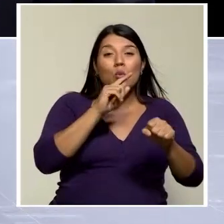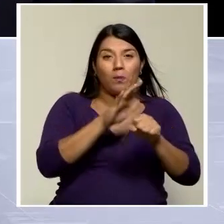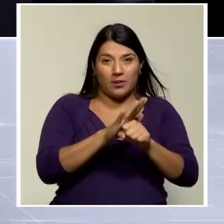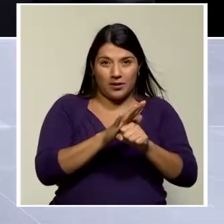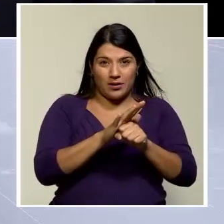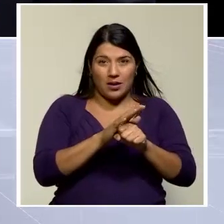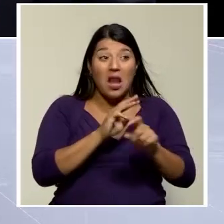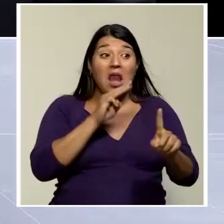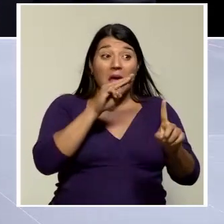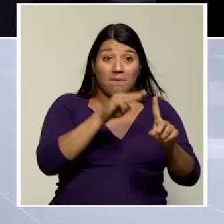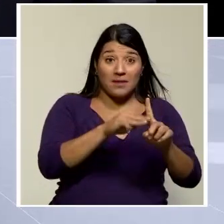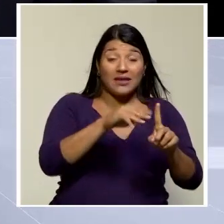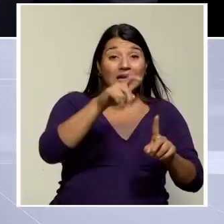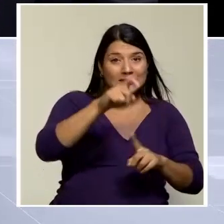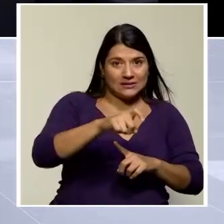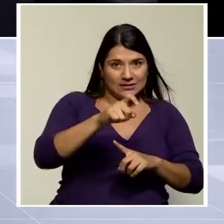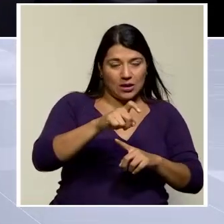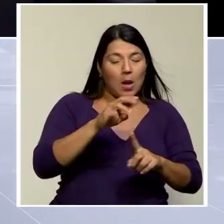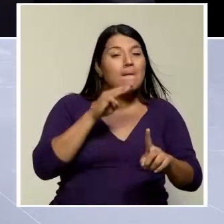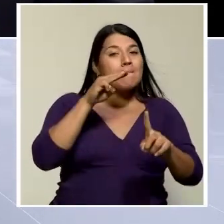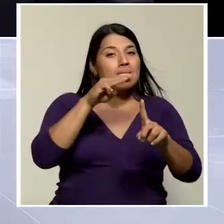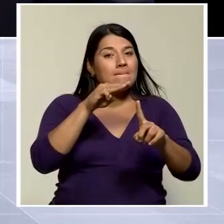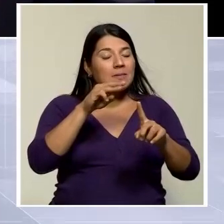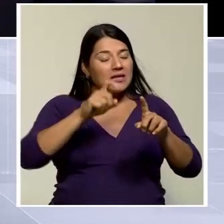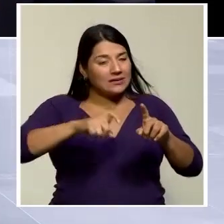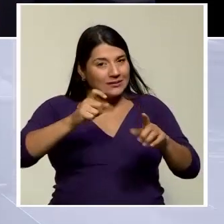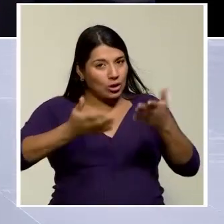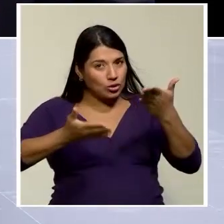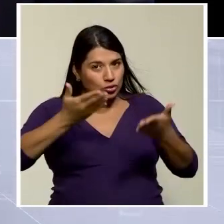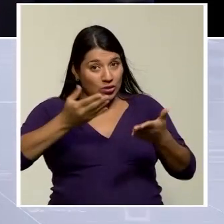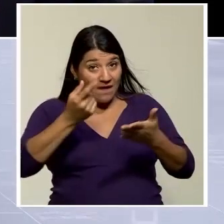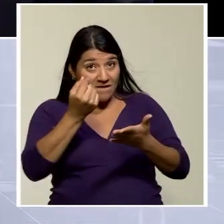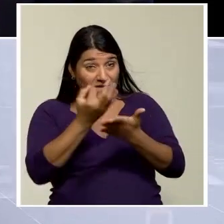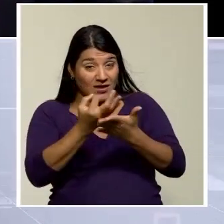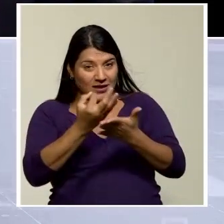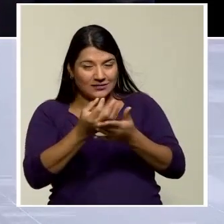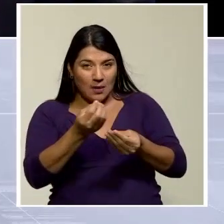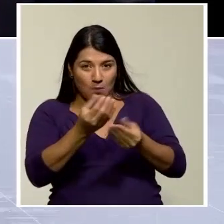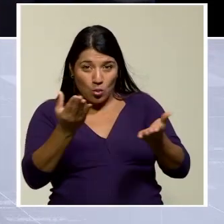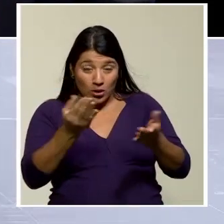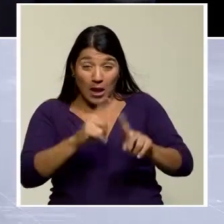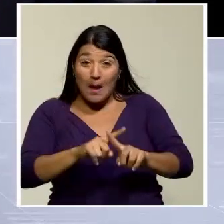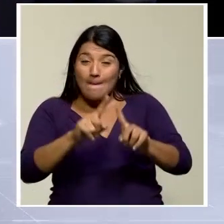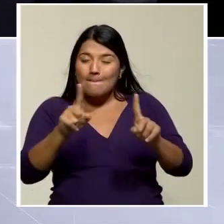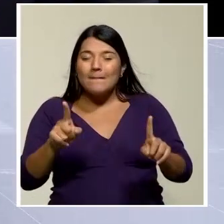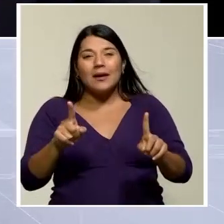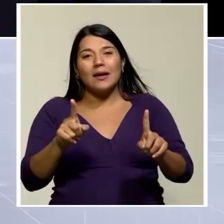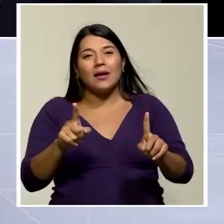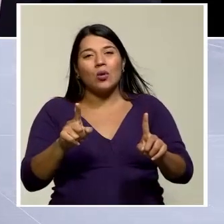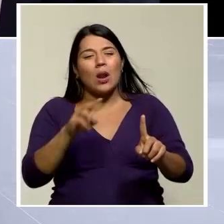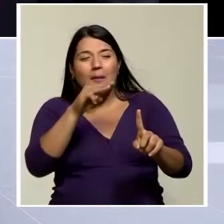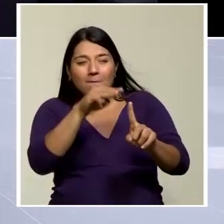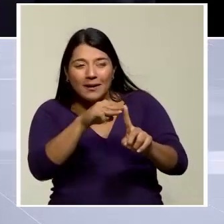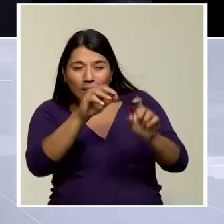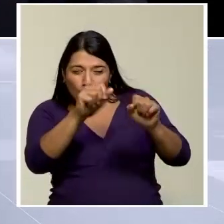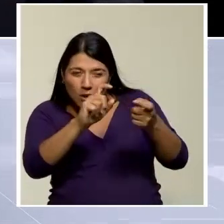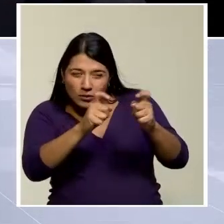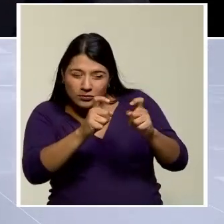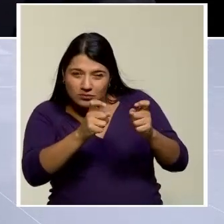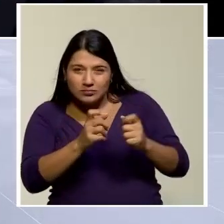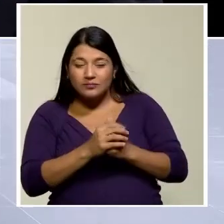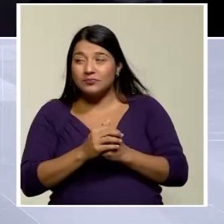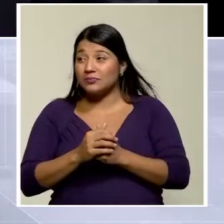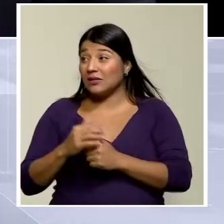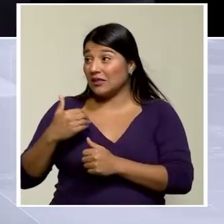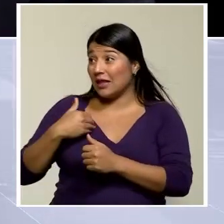metas son necesarias, es necesario equilibrar las finanzas públicas, pero las medidas propuestas pueden revisarse y modificarse. ¿Hay alternativas al